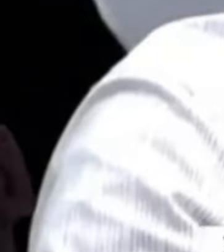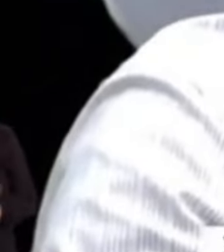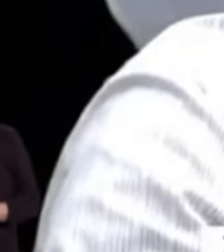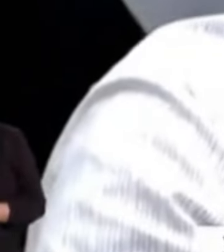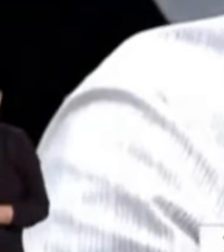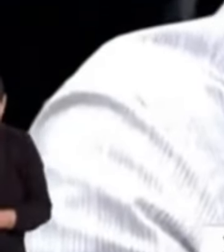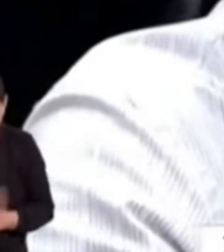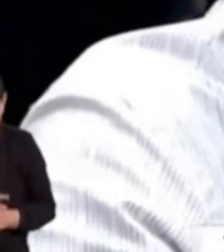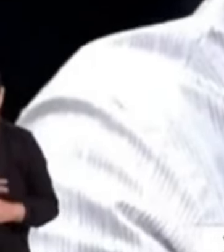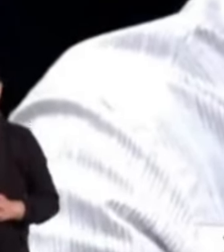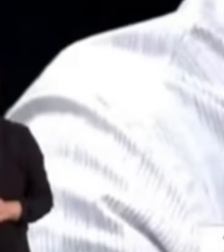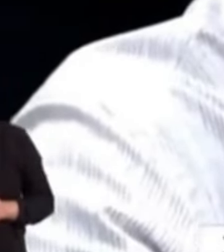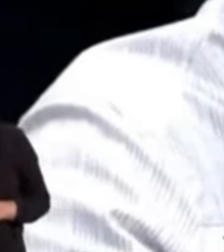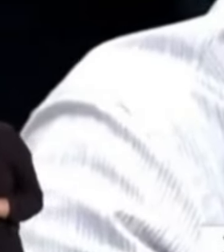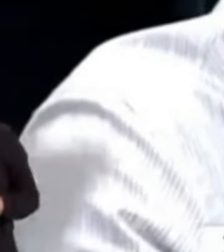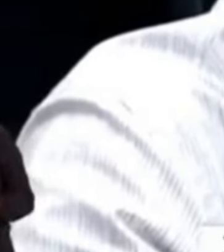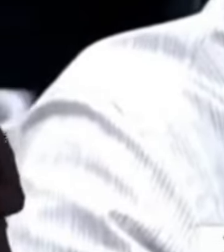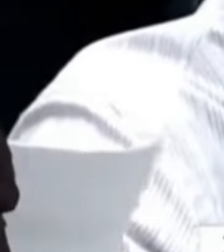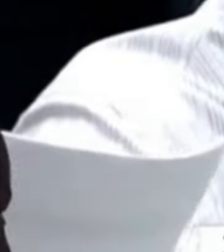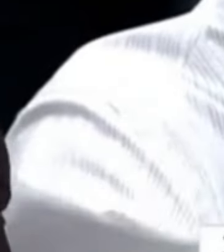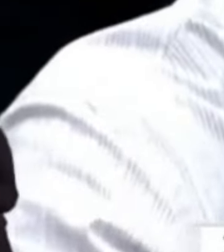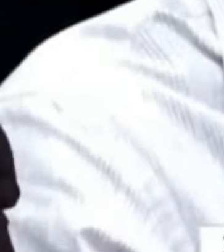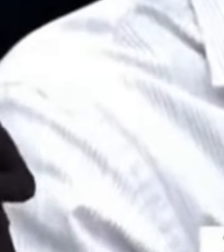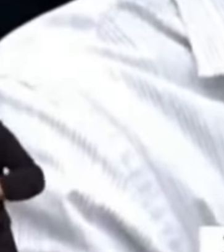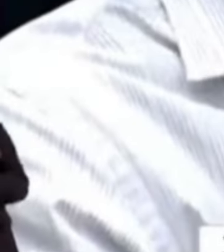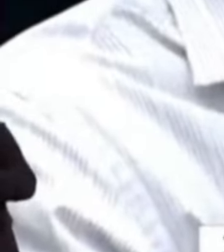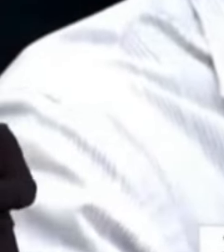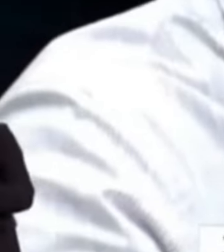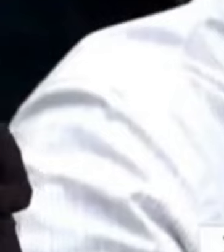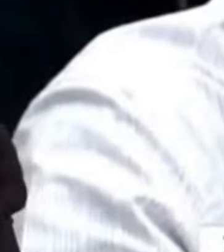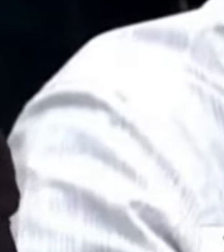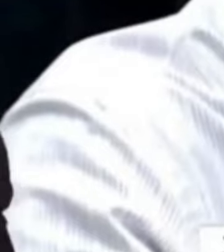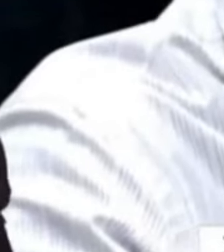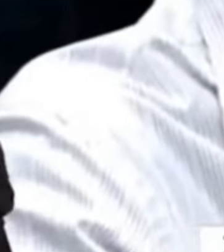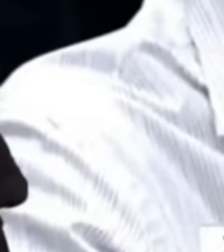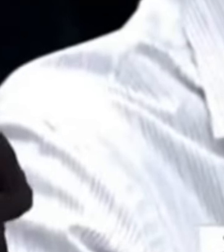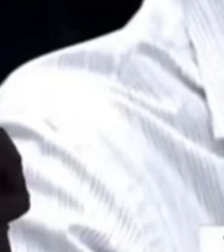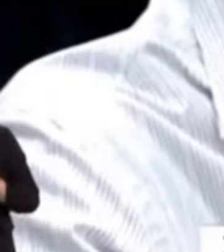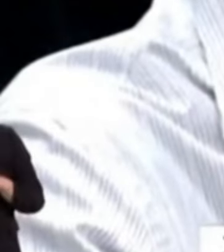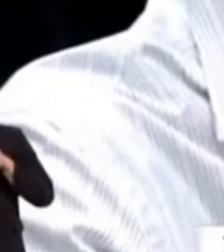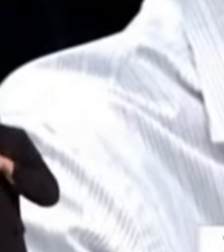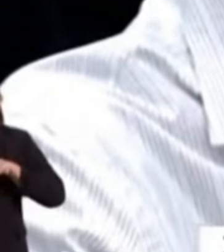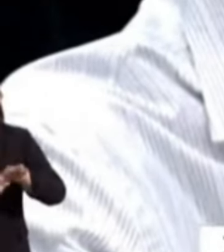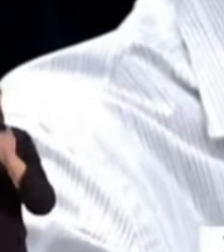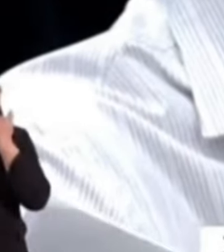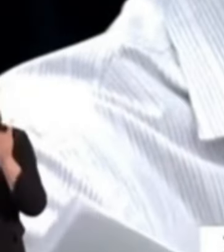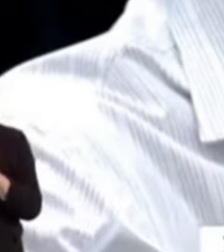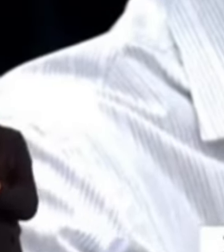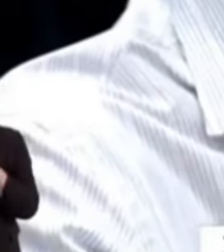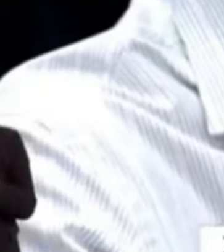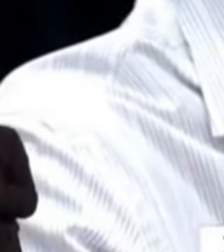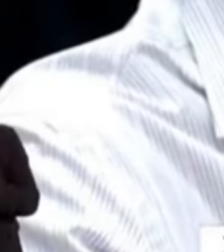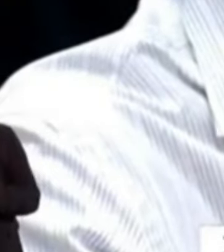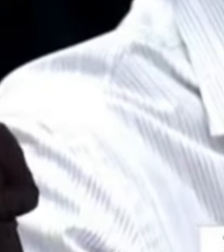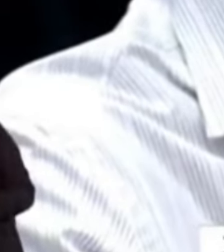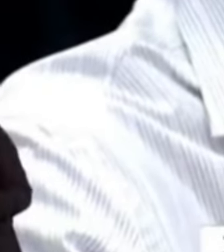Estados Unidos Mexicanos en materia de reforma del Poder Judicial. En virtud de que se encuentra publicada en la Gaceta Parlamentaria desde el